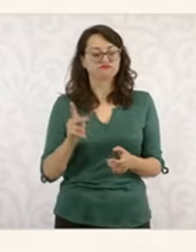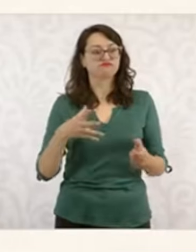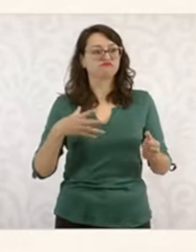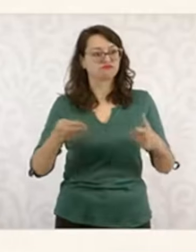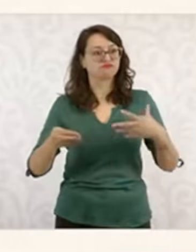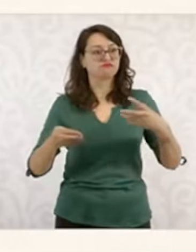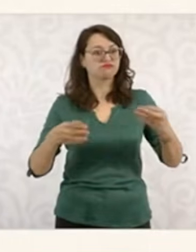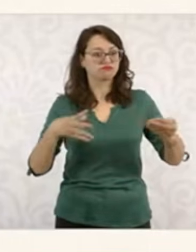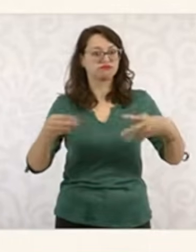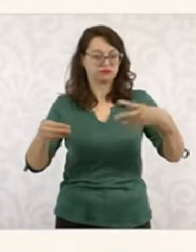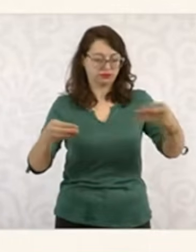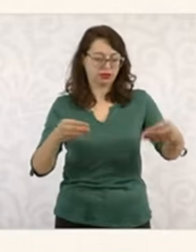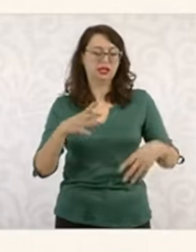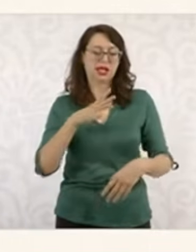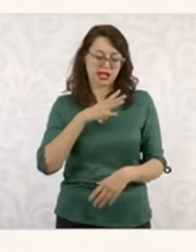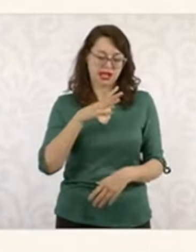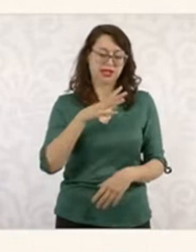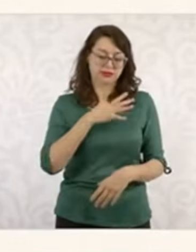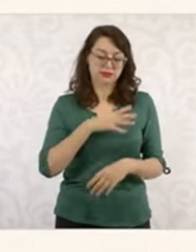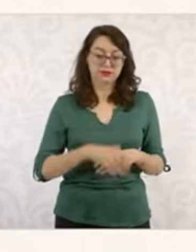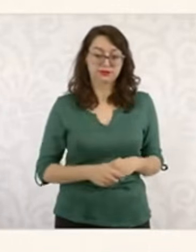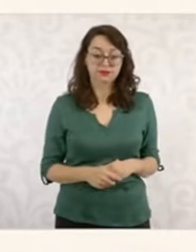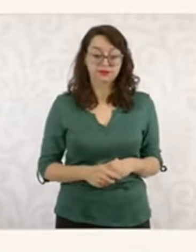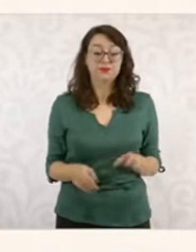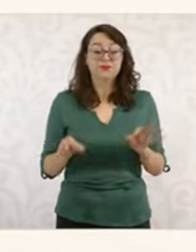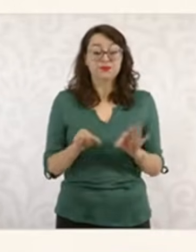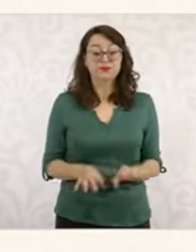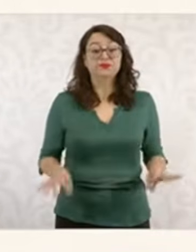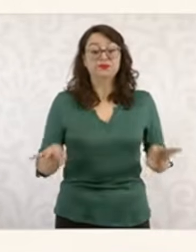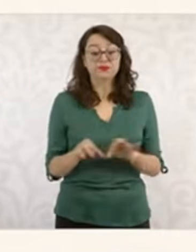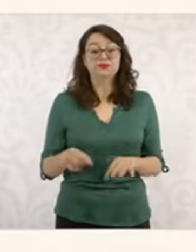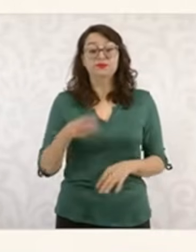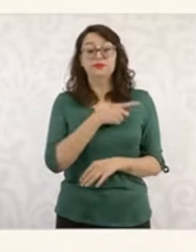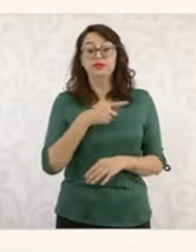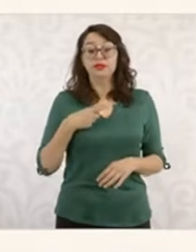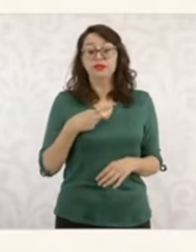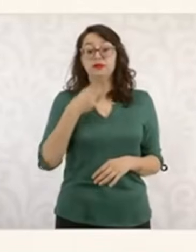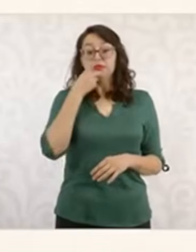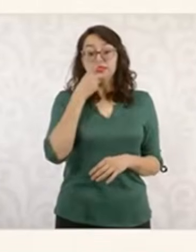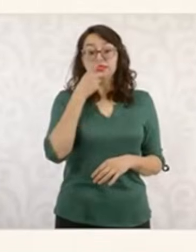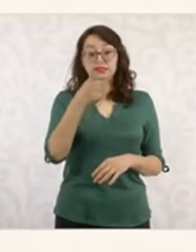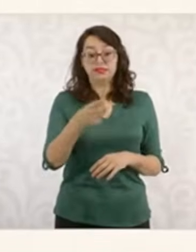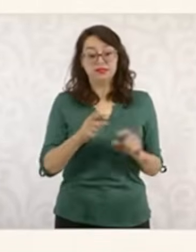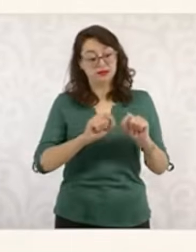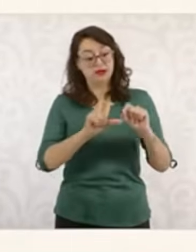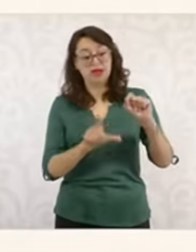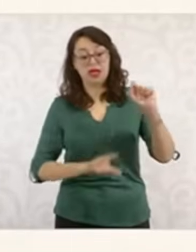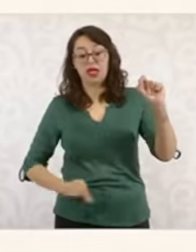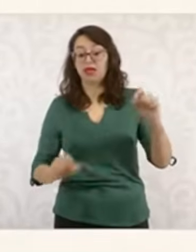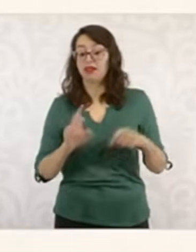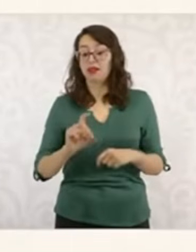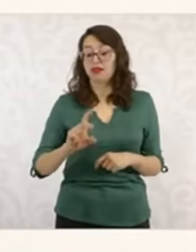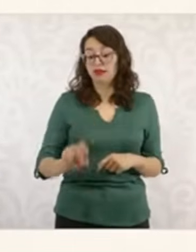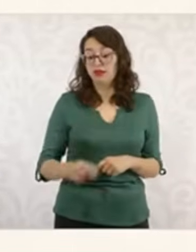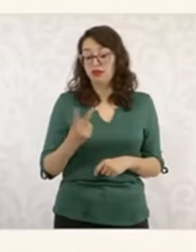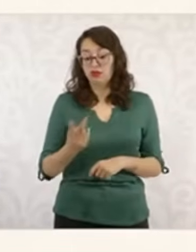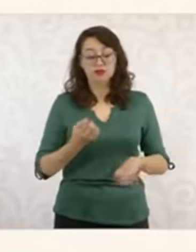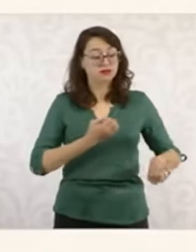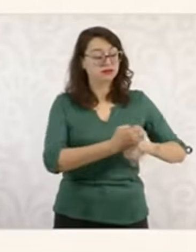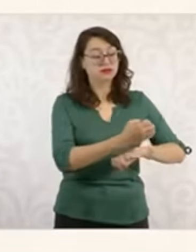esa entidad. Es muy importante mencionar que de las 32 entidades